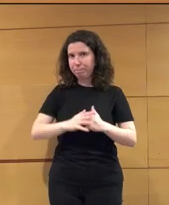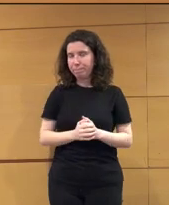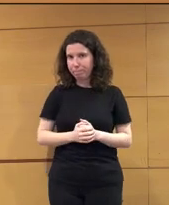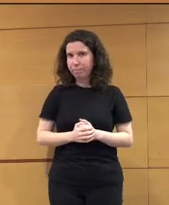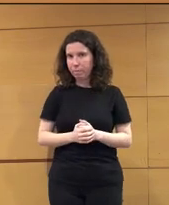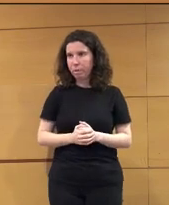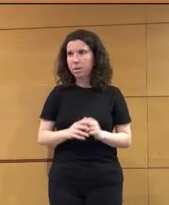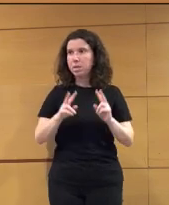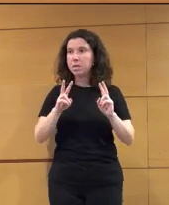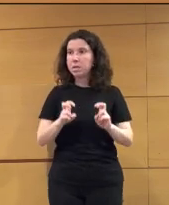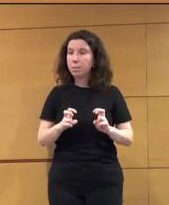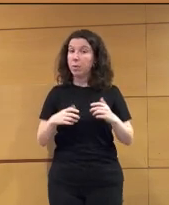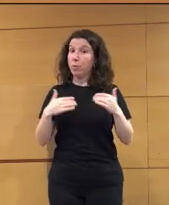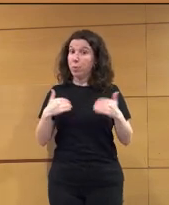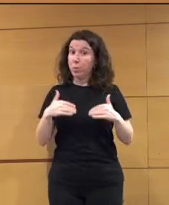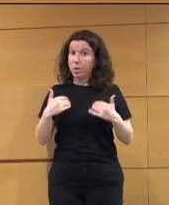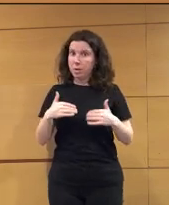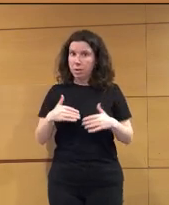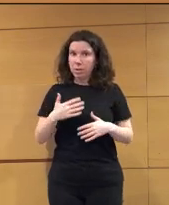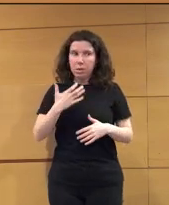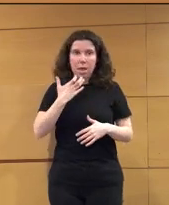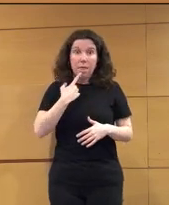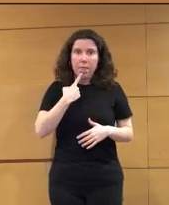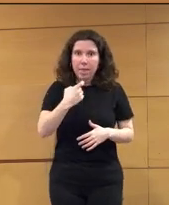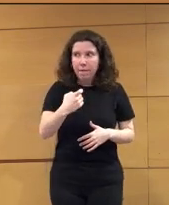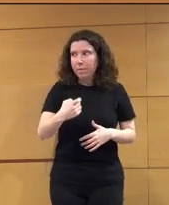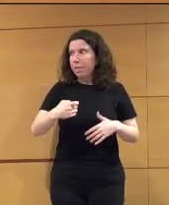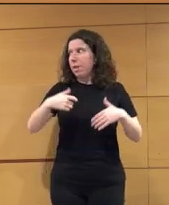Lamento el que te resultara tan difícil